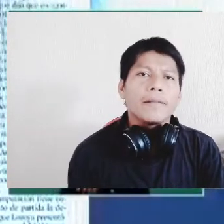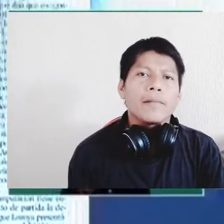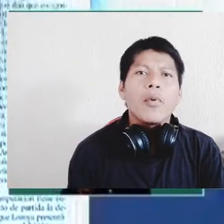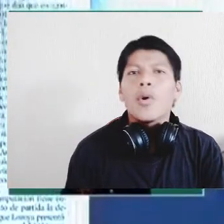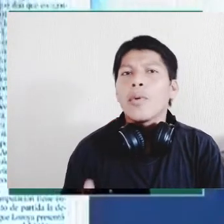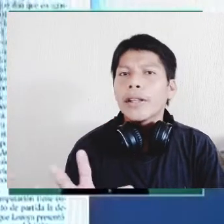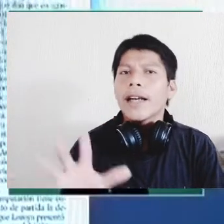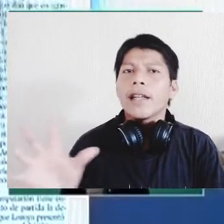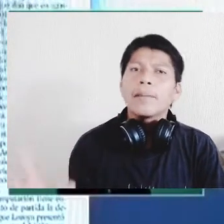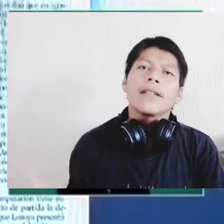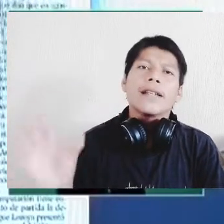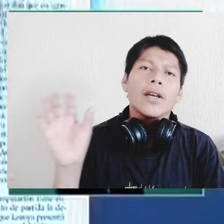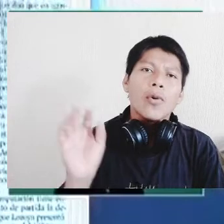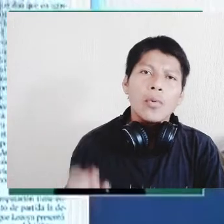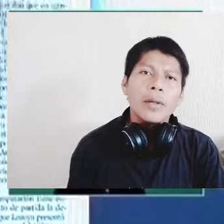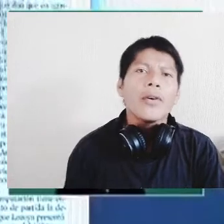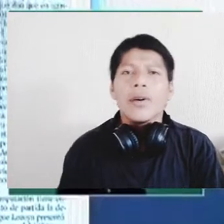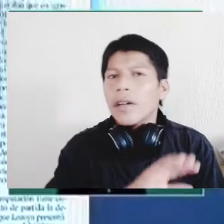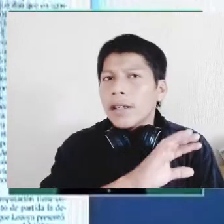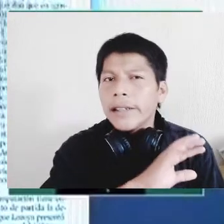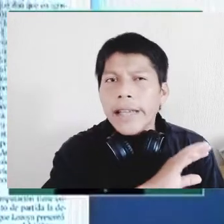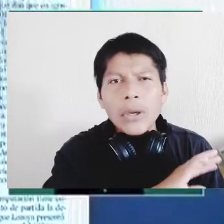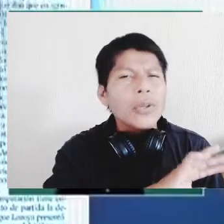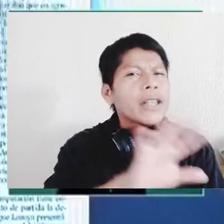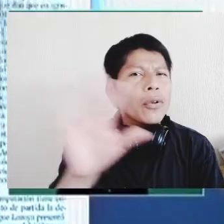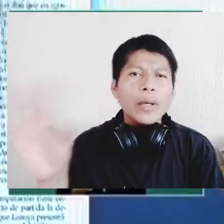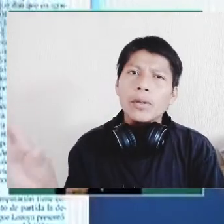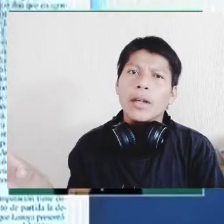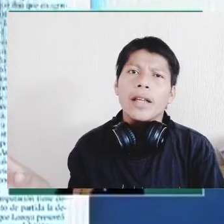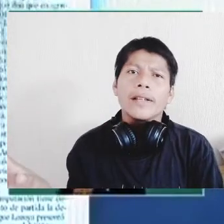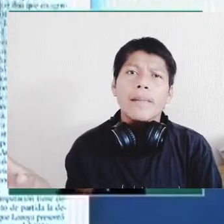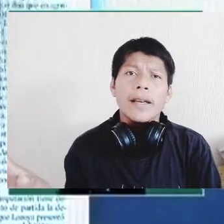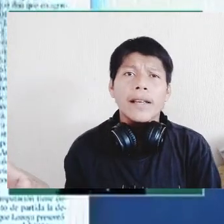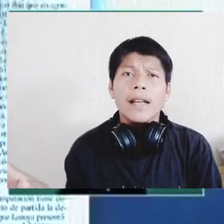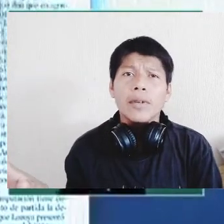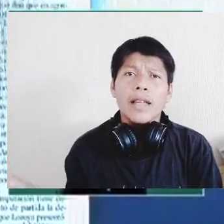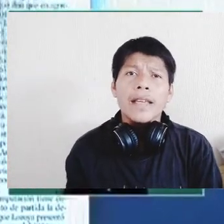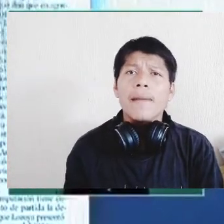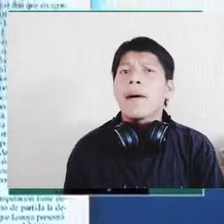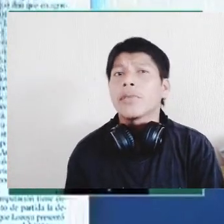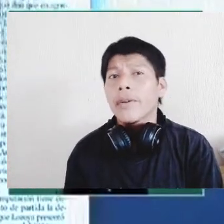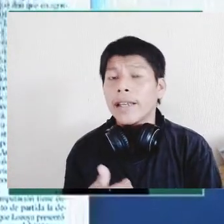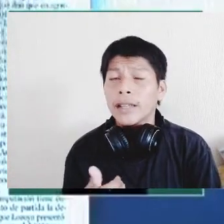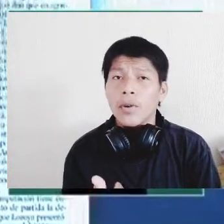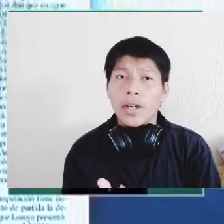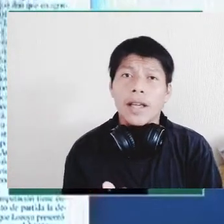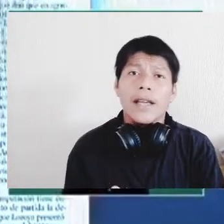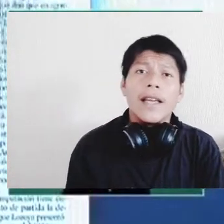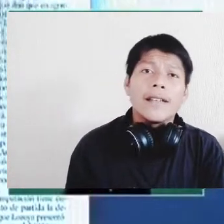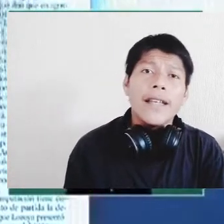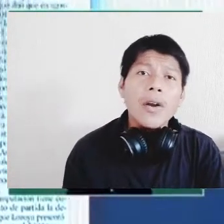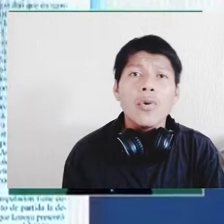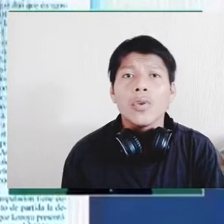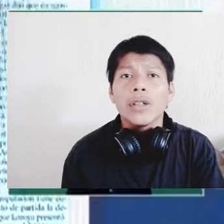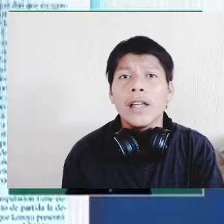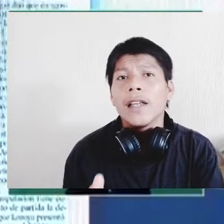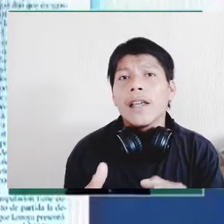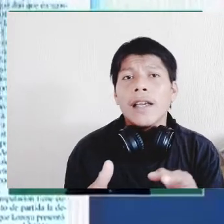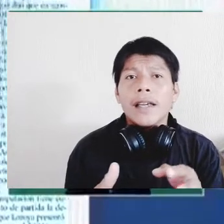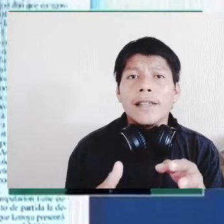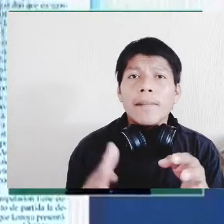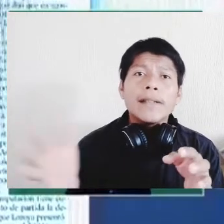presidente. Volvió a atacar al presidente con un video. Dije yo, ya no voy a tocar el tema de Ricardo Anaya, vamos a ver qué es lo que se da a